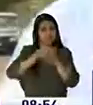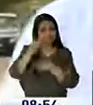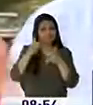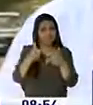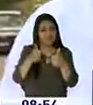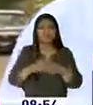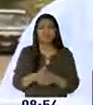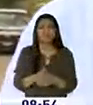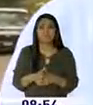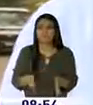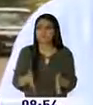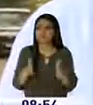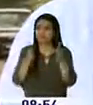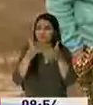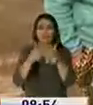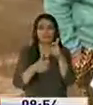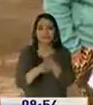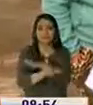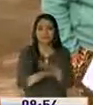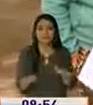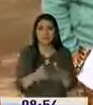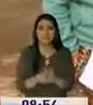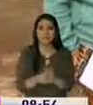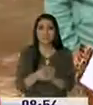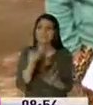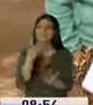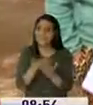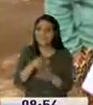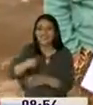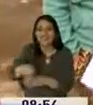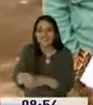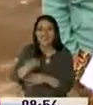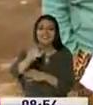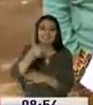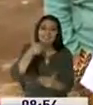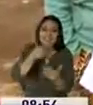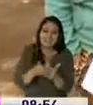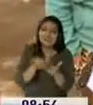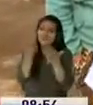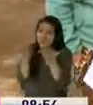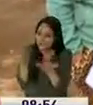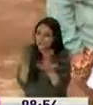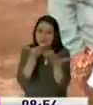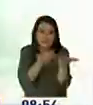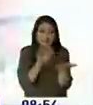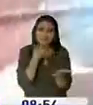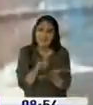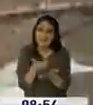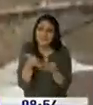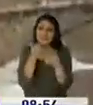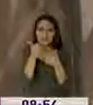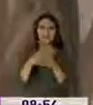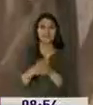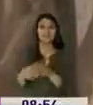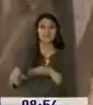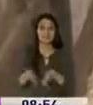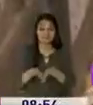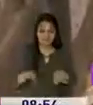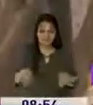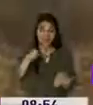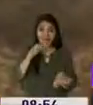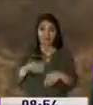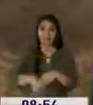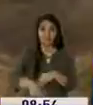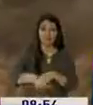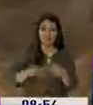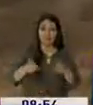con el trazado no hay ningún inconveniente. Gracias al Canal 5. Gracias a ustedes que nos ayudaron. Las fugas de agua también han sido